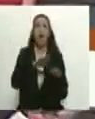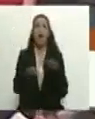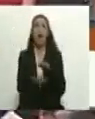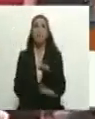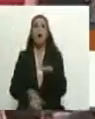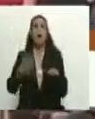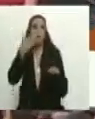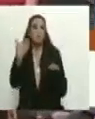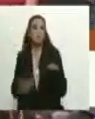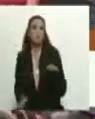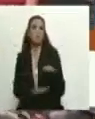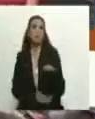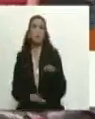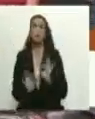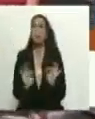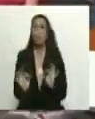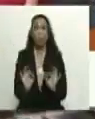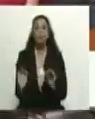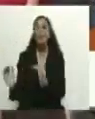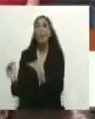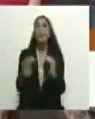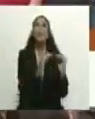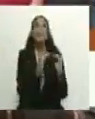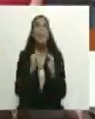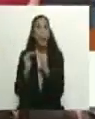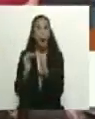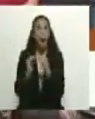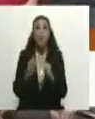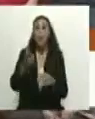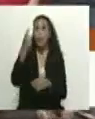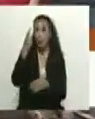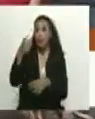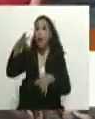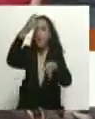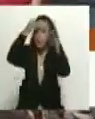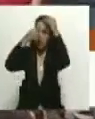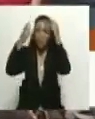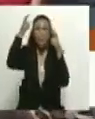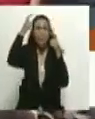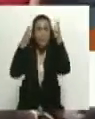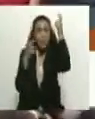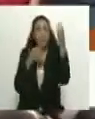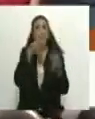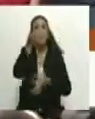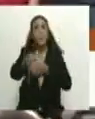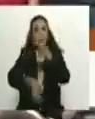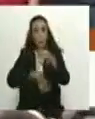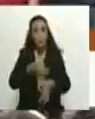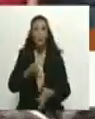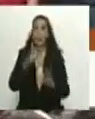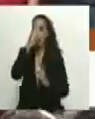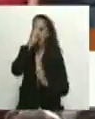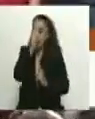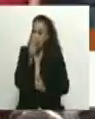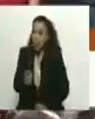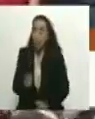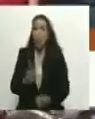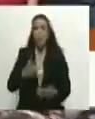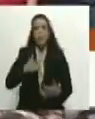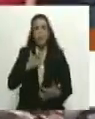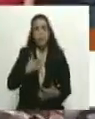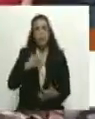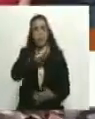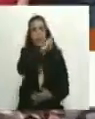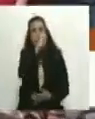abajo. No, vale, aquí todos somos iguales, nos enseñó el comandante Chávez. Qué honor estar aquí en el Zulia. Qué honor ver a esta cara